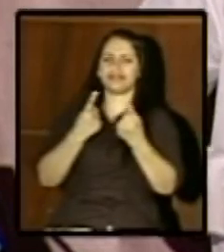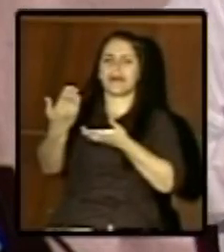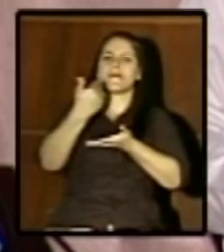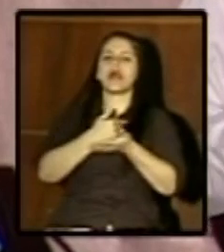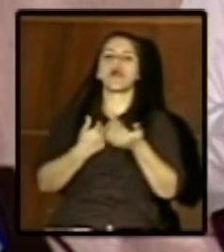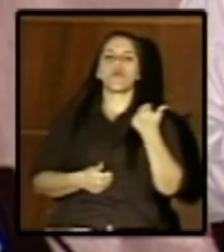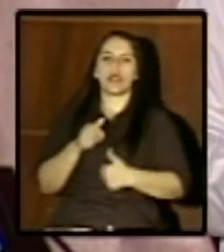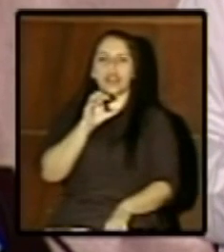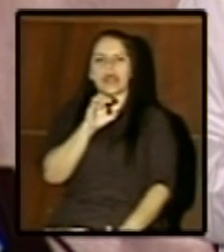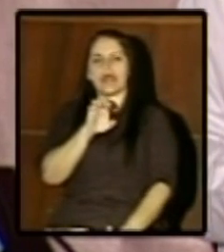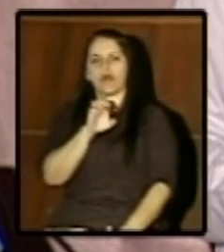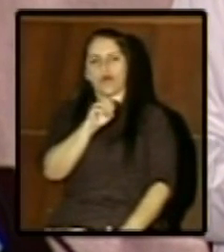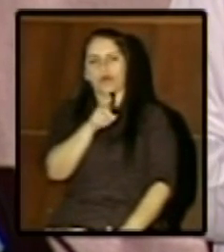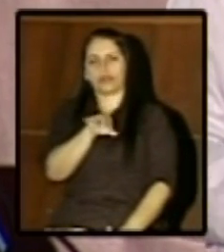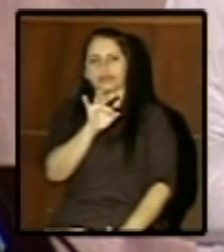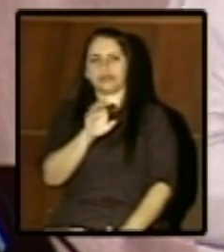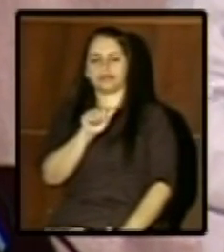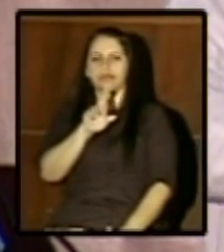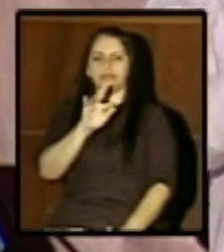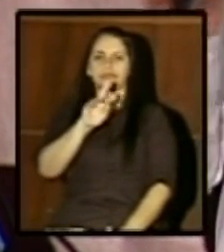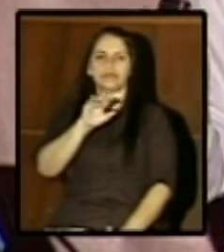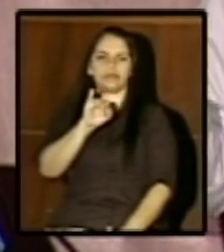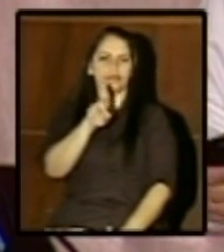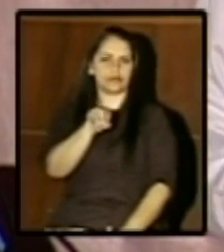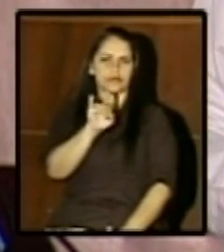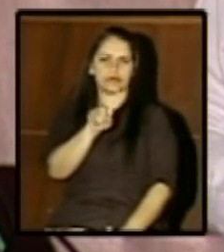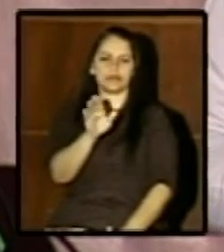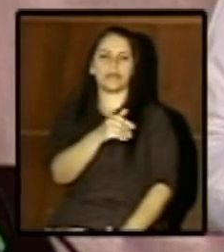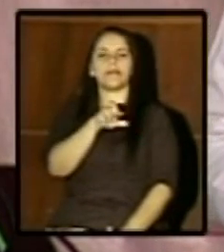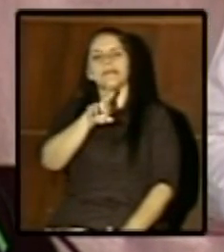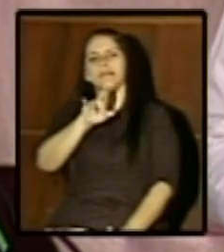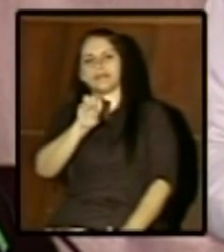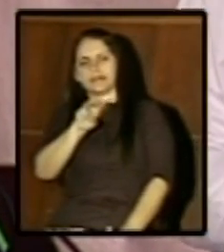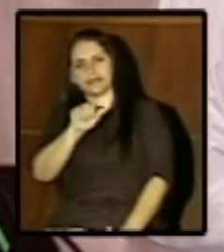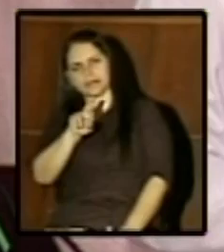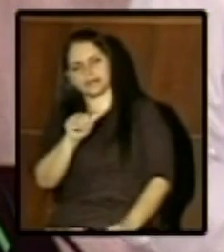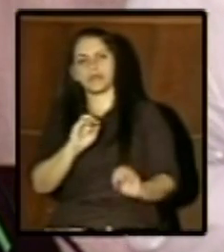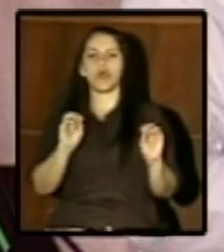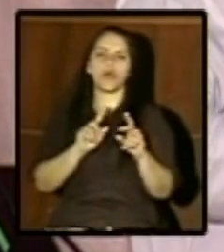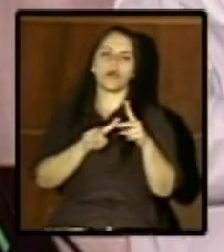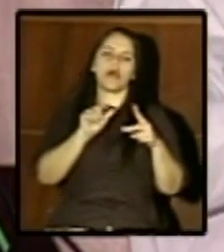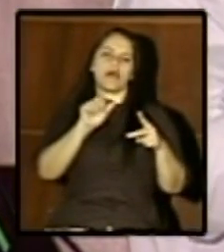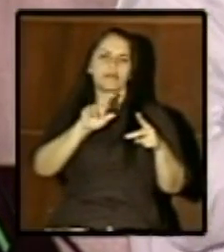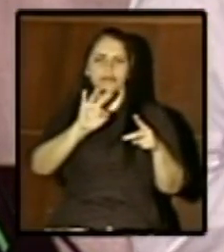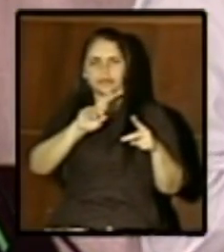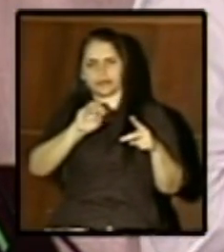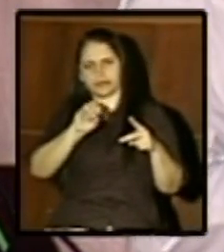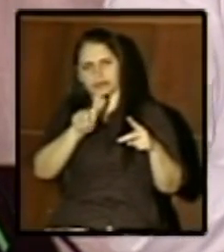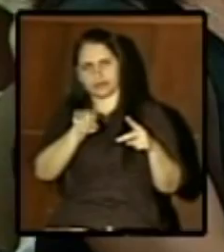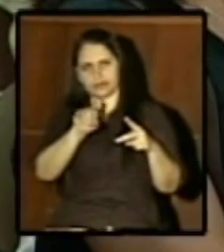frecuente en el caso de nosotros, que es la osteoartrosis primaria o la artrosis, así la